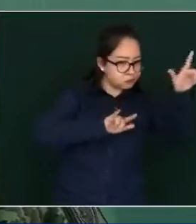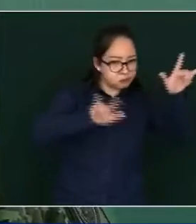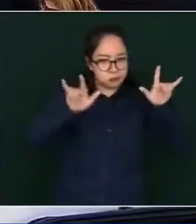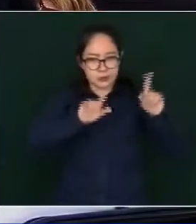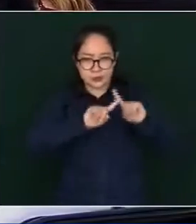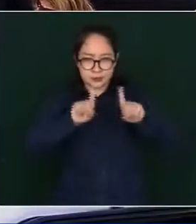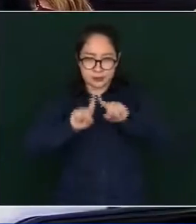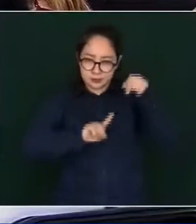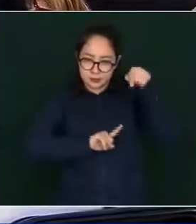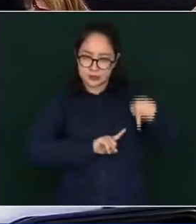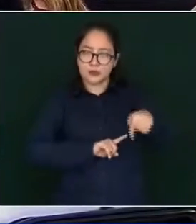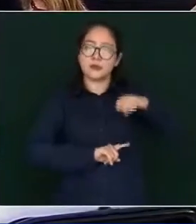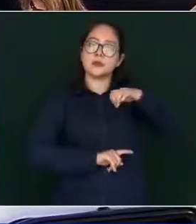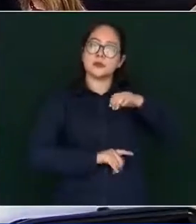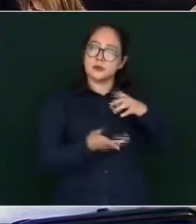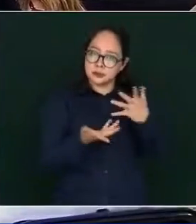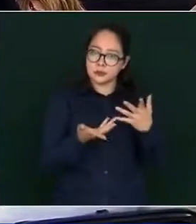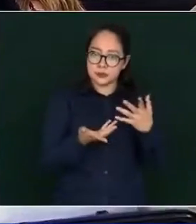instalación